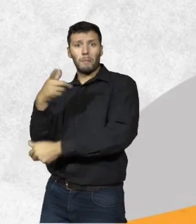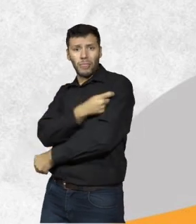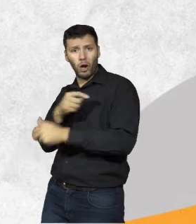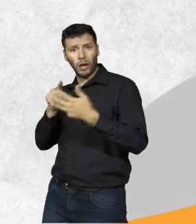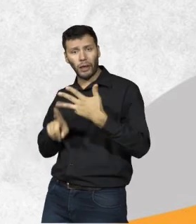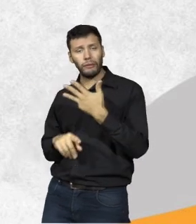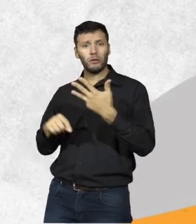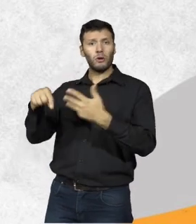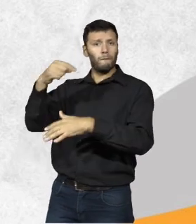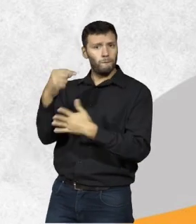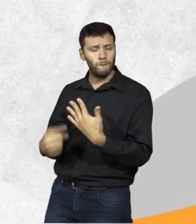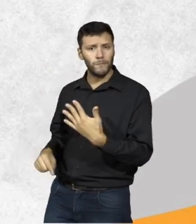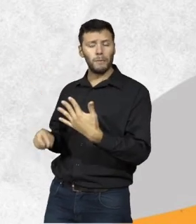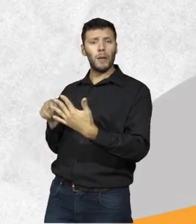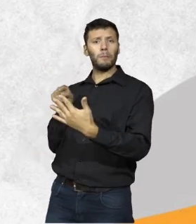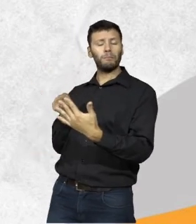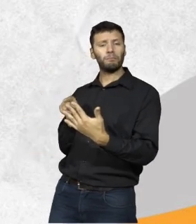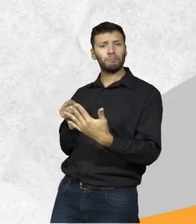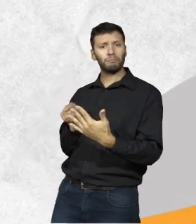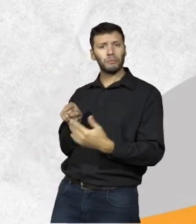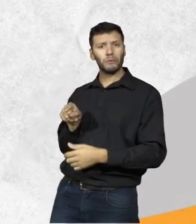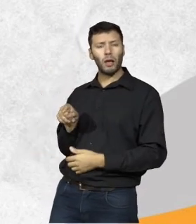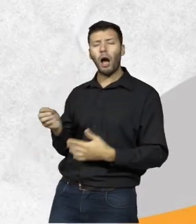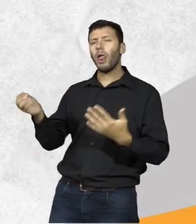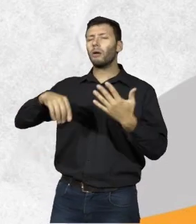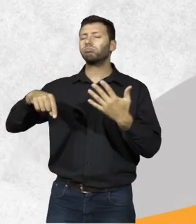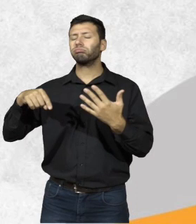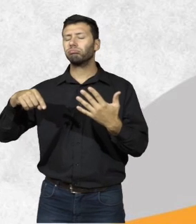es la que se liberó, que se incorporó,